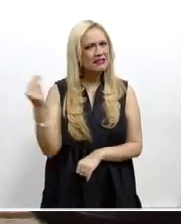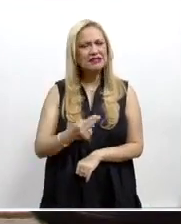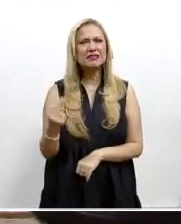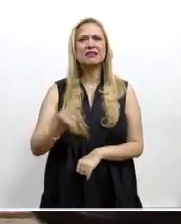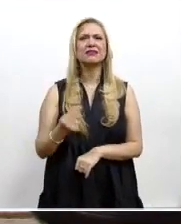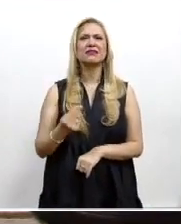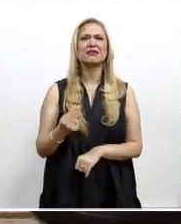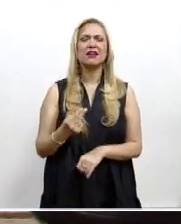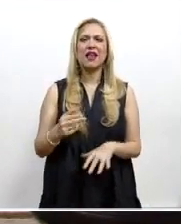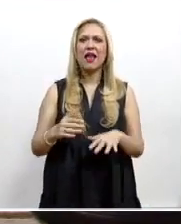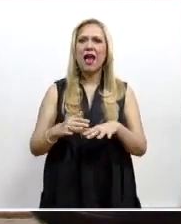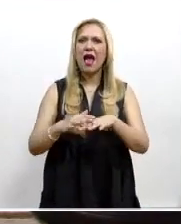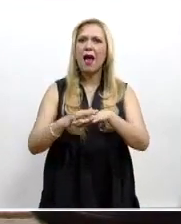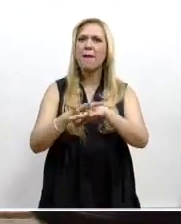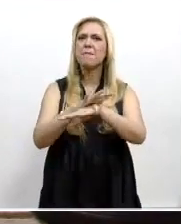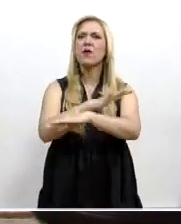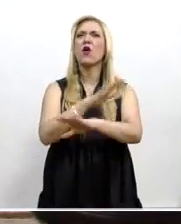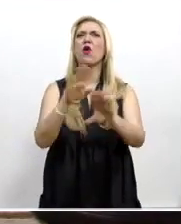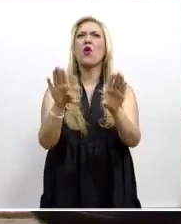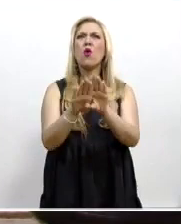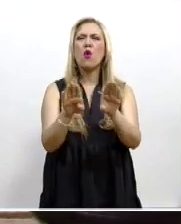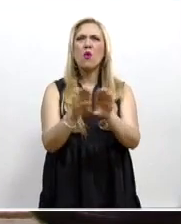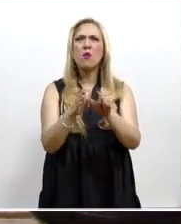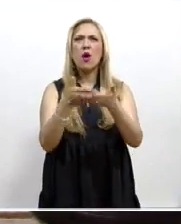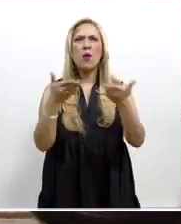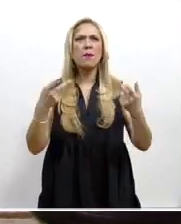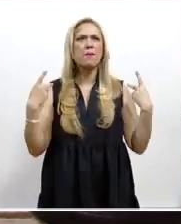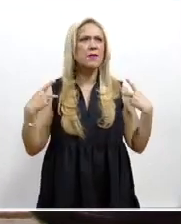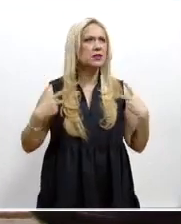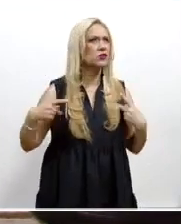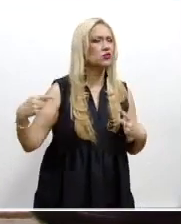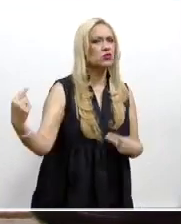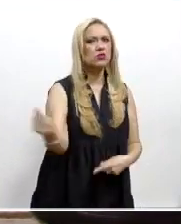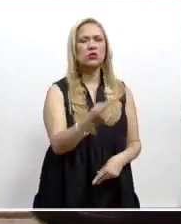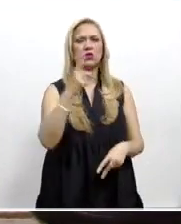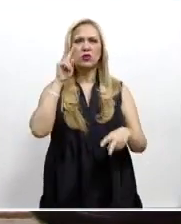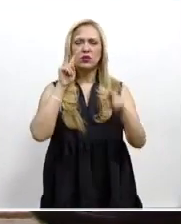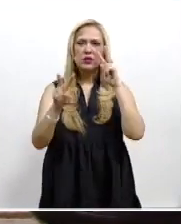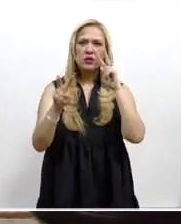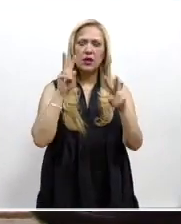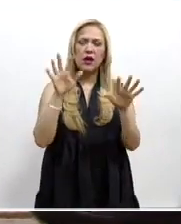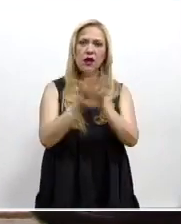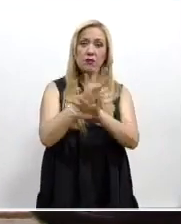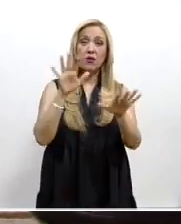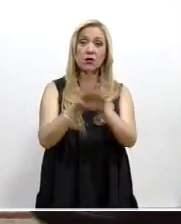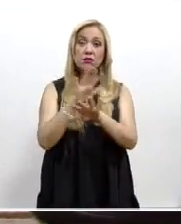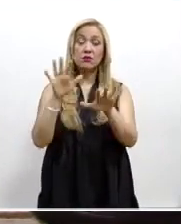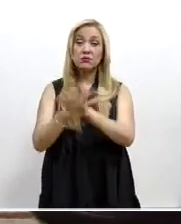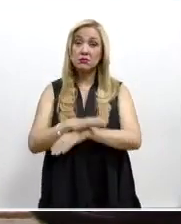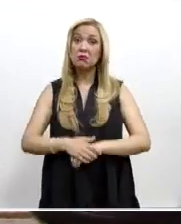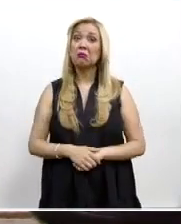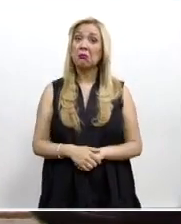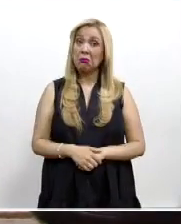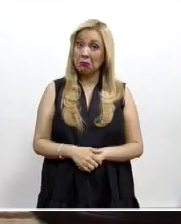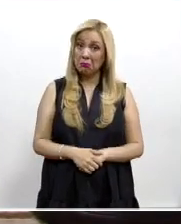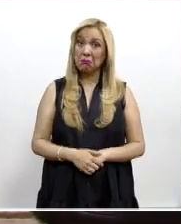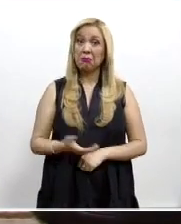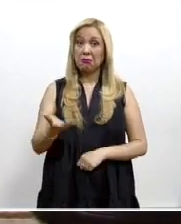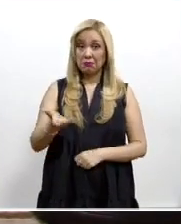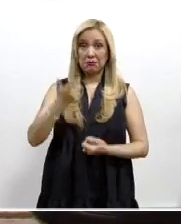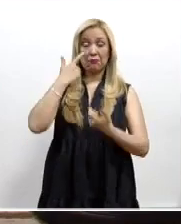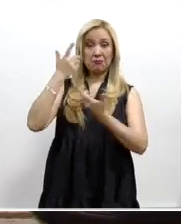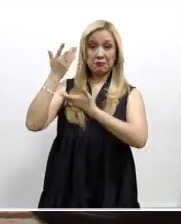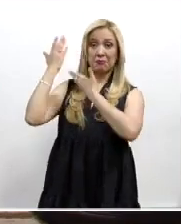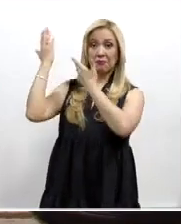dé esta transformación? ¿Cómo impacta en nuestra sociedad el que no se den estos cambios y el que se sigan viviendo,